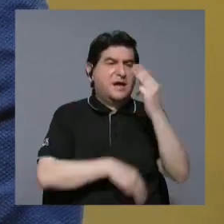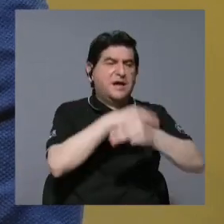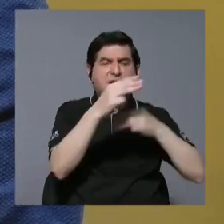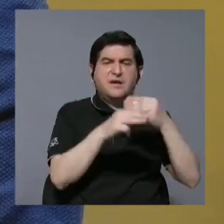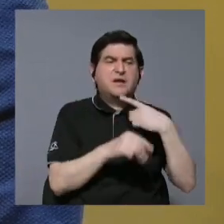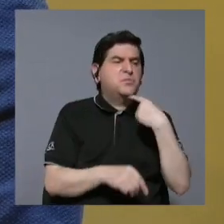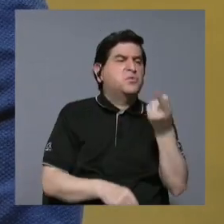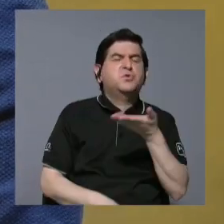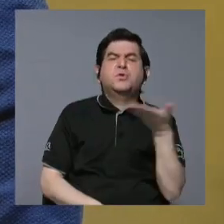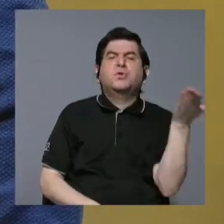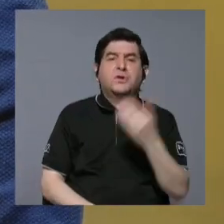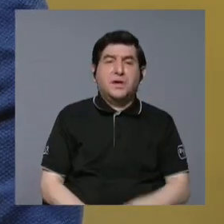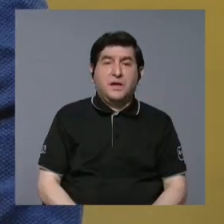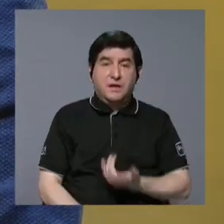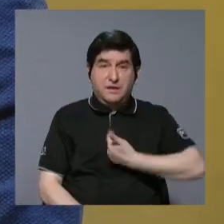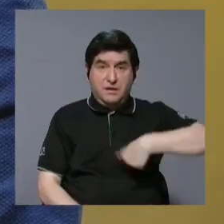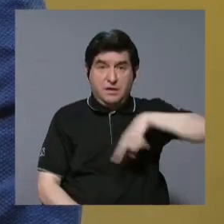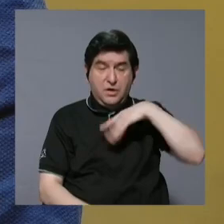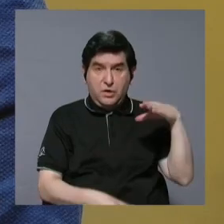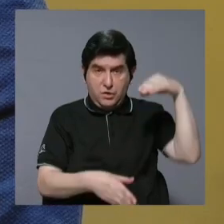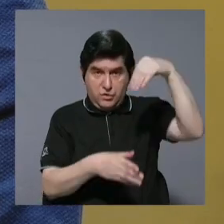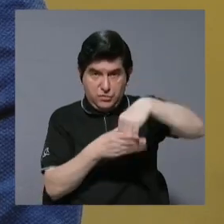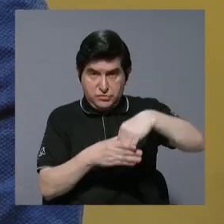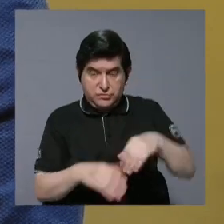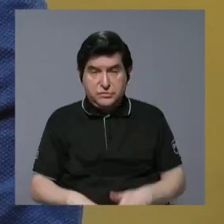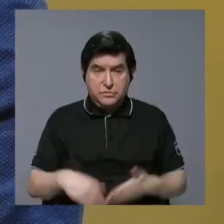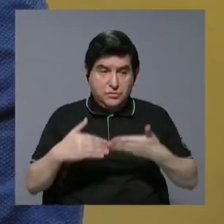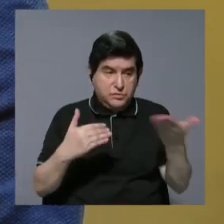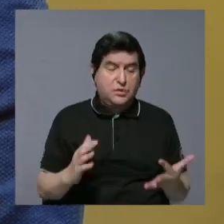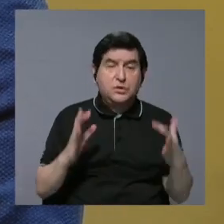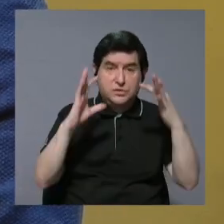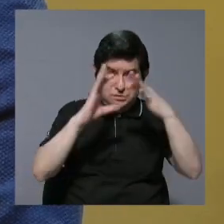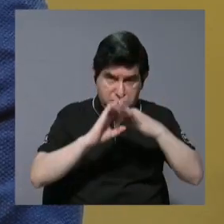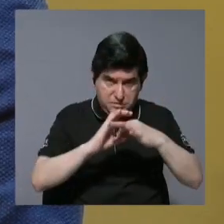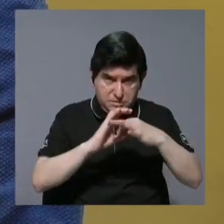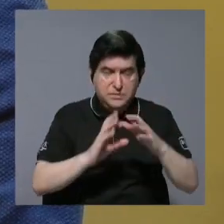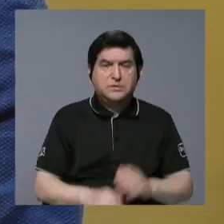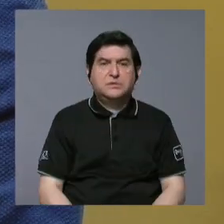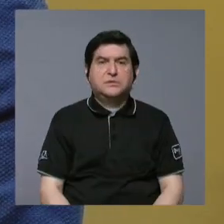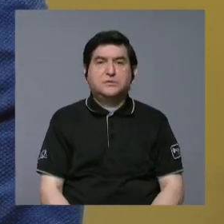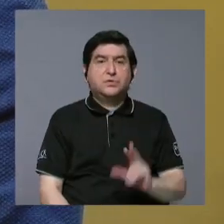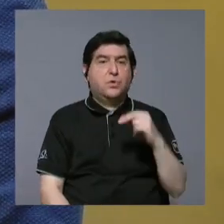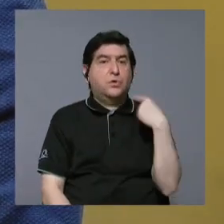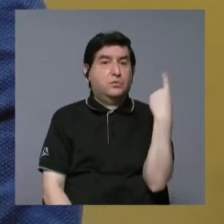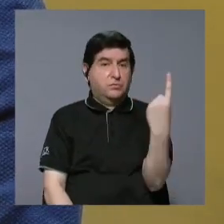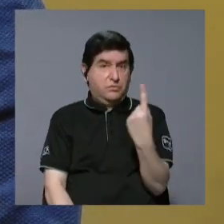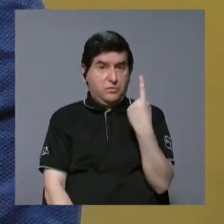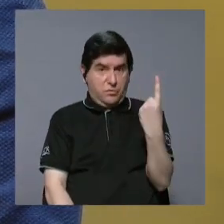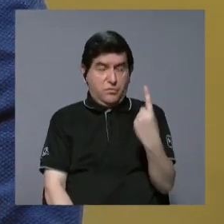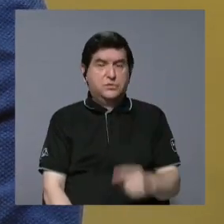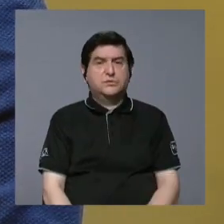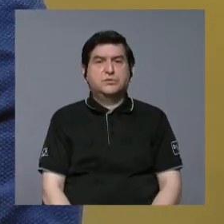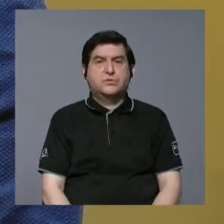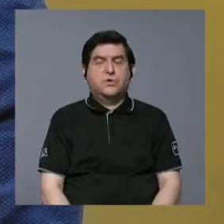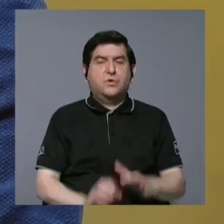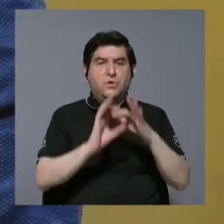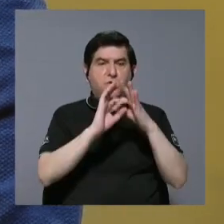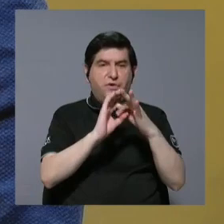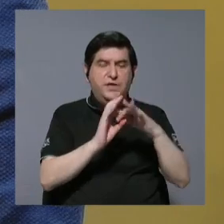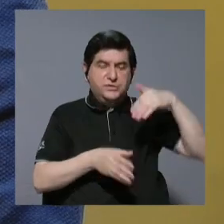de eso, pues estuvimos incluyendo algunos aspectos relacionados no solamente con las relaciones